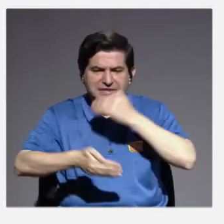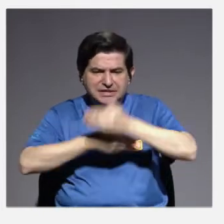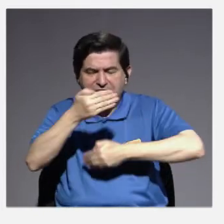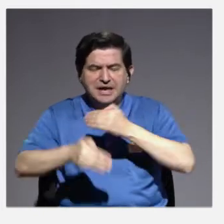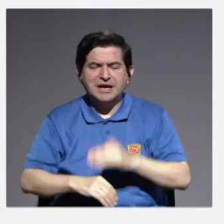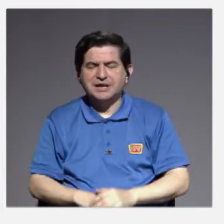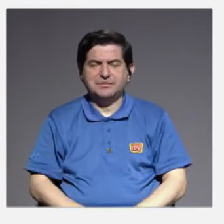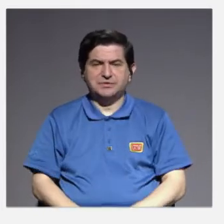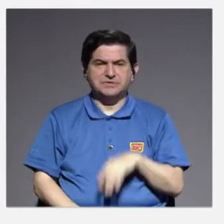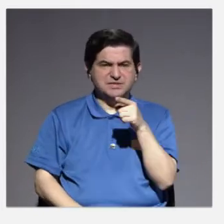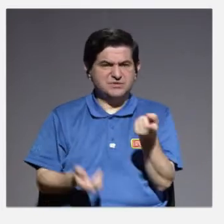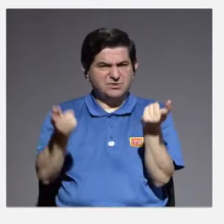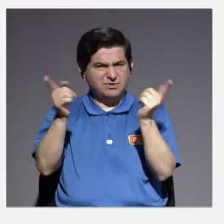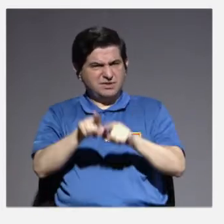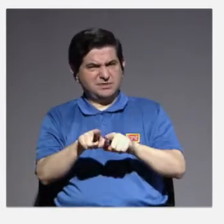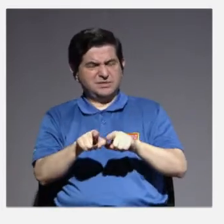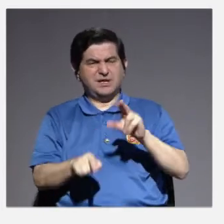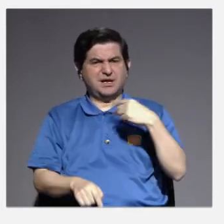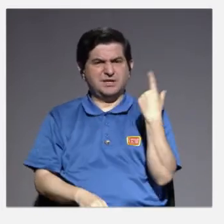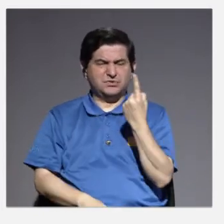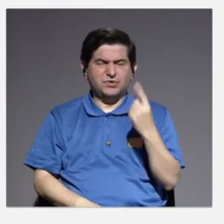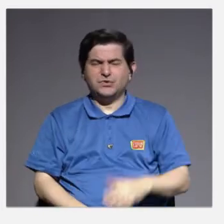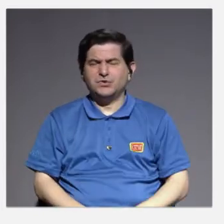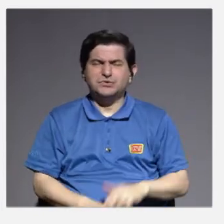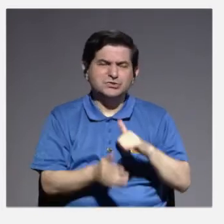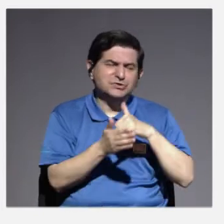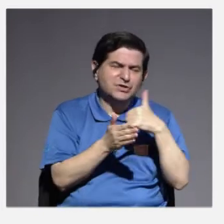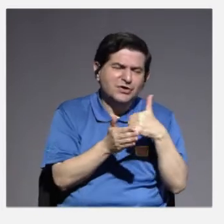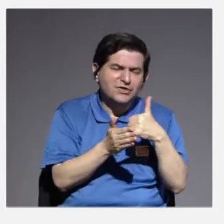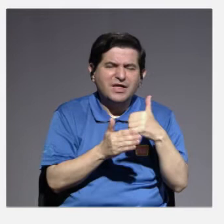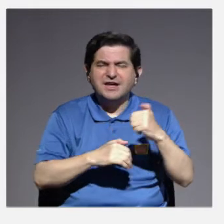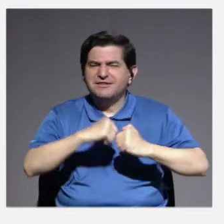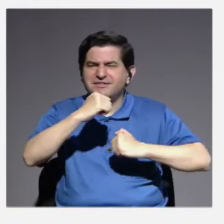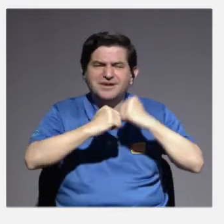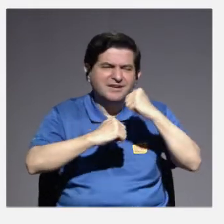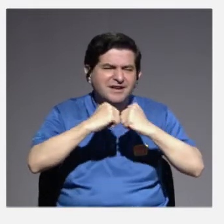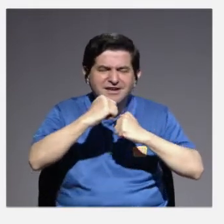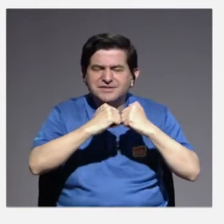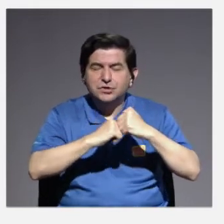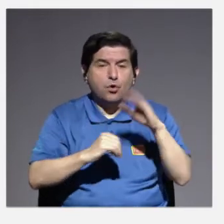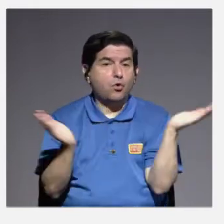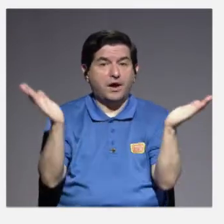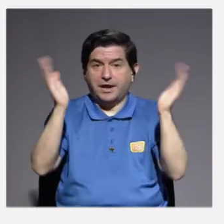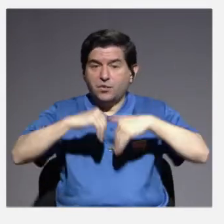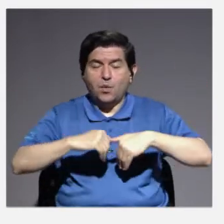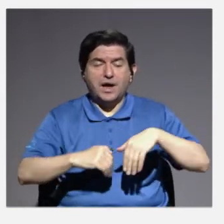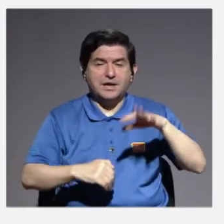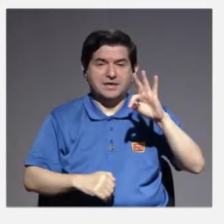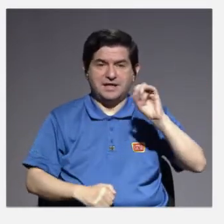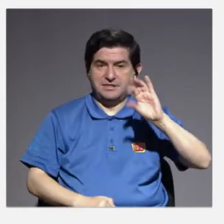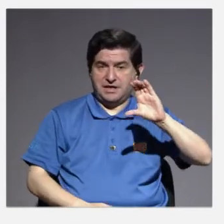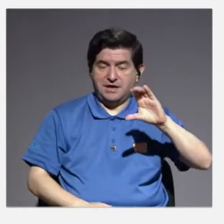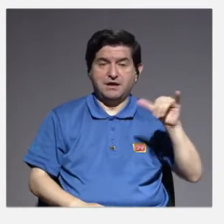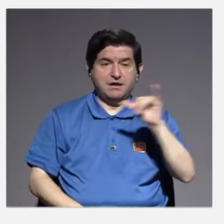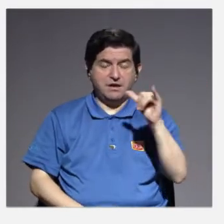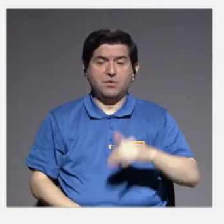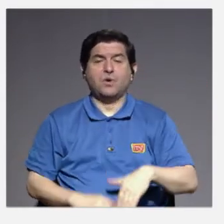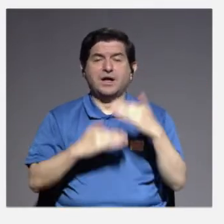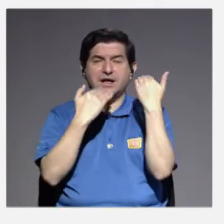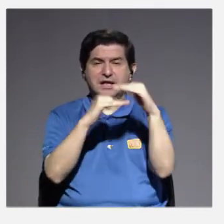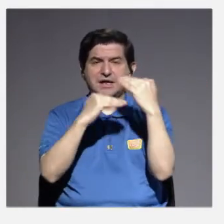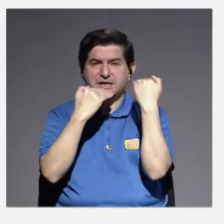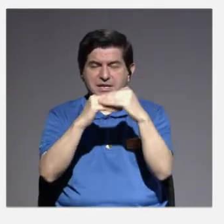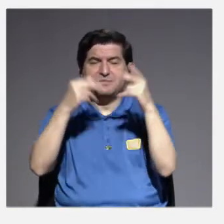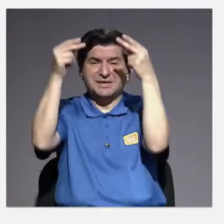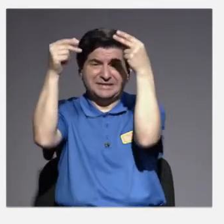esto está relacionado básicamente no solo con una débil o ineficiente infraestructura TIC, sino también con limitaciones de